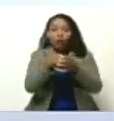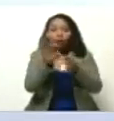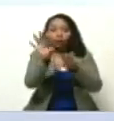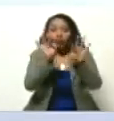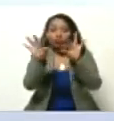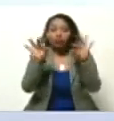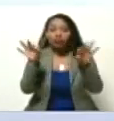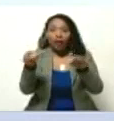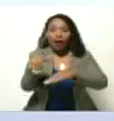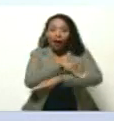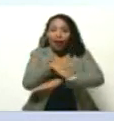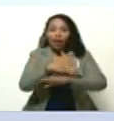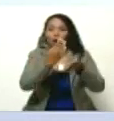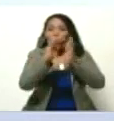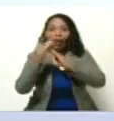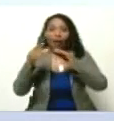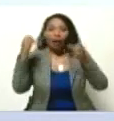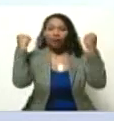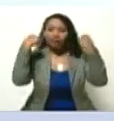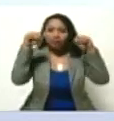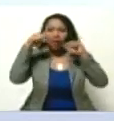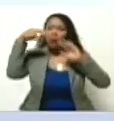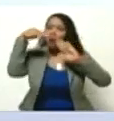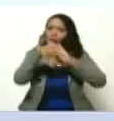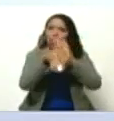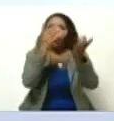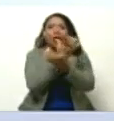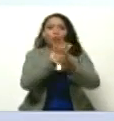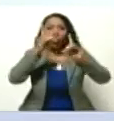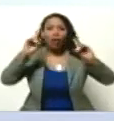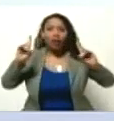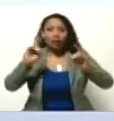calles, comunidades, un ejercicio profundo de democracia